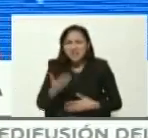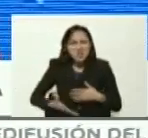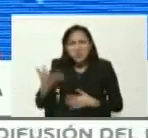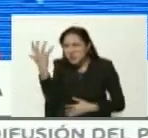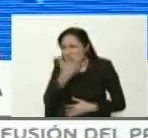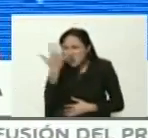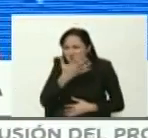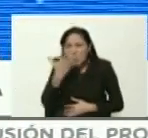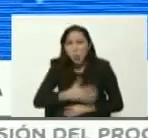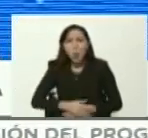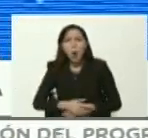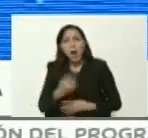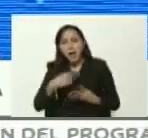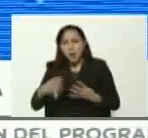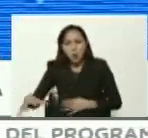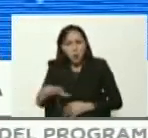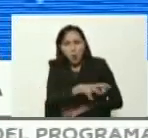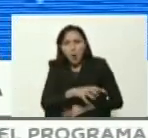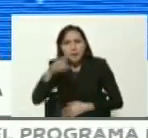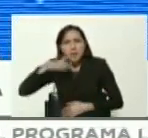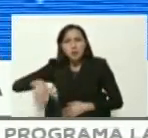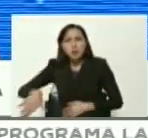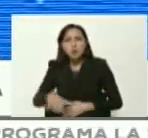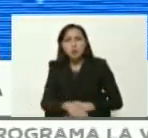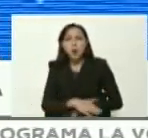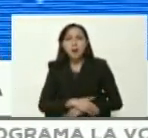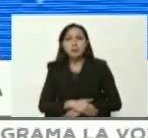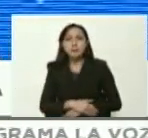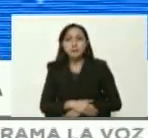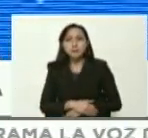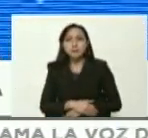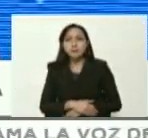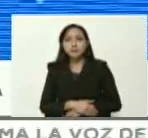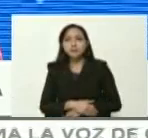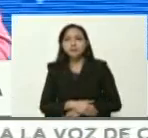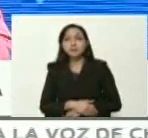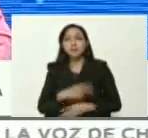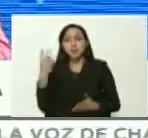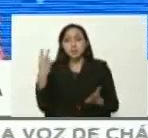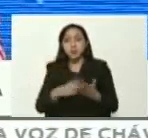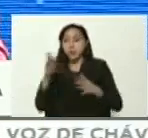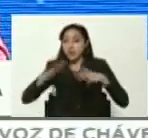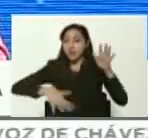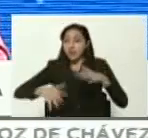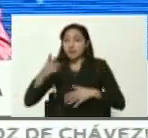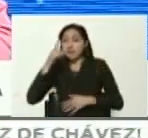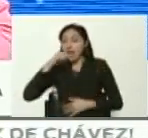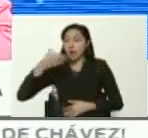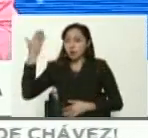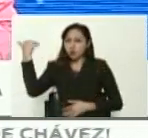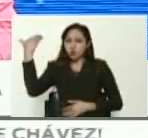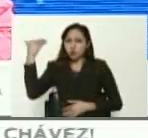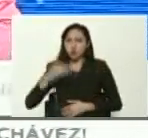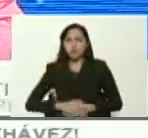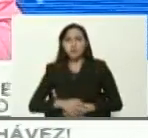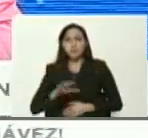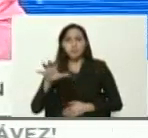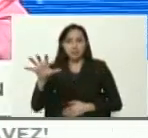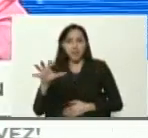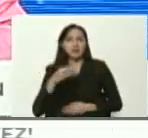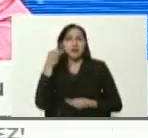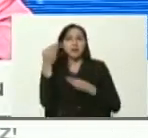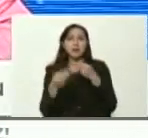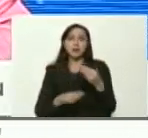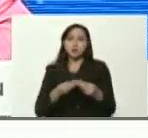en importantes sectores del pueblo, a pesar de que en el año 2015 todavía el país estaba